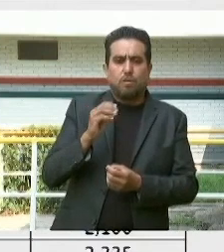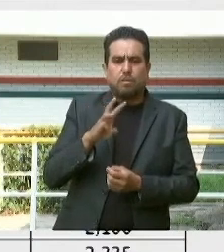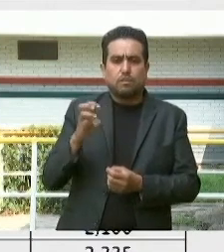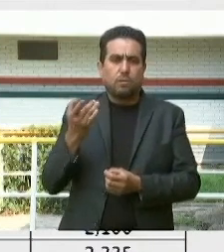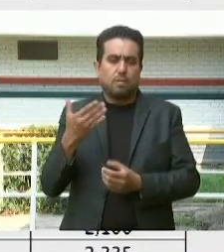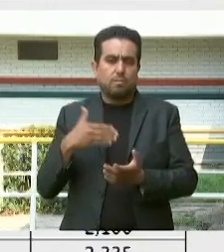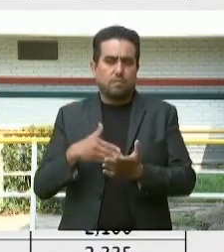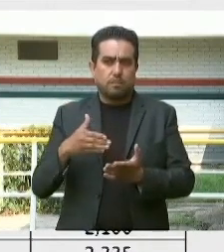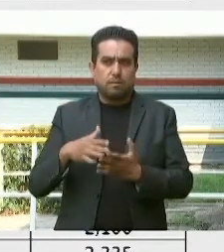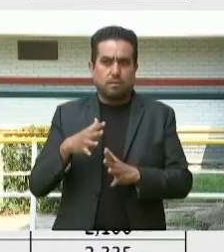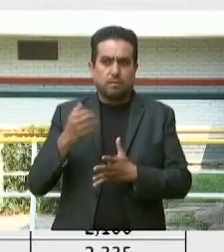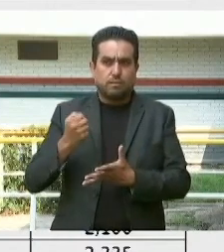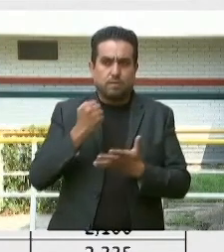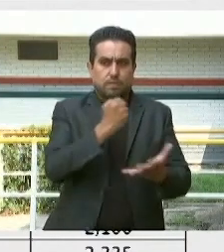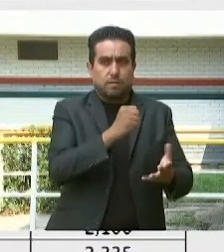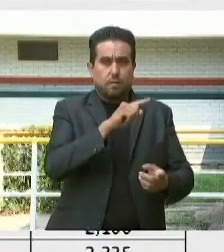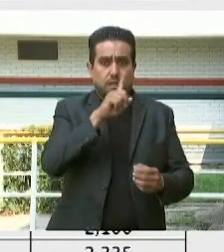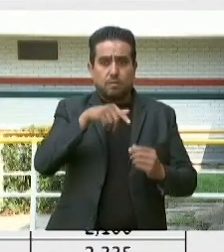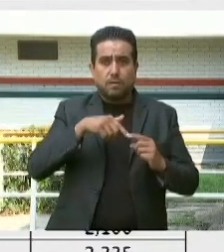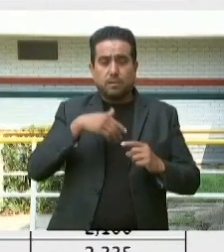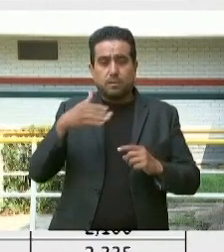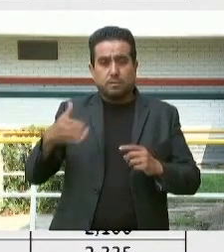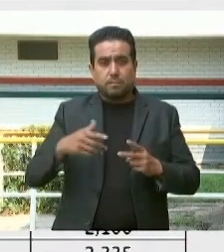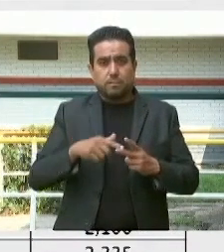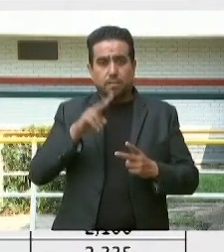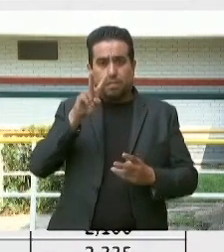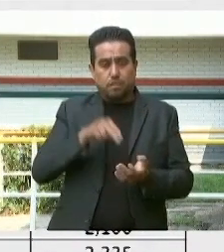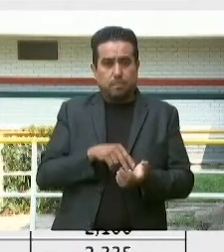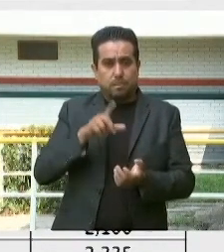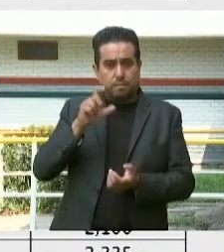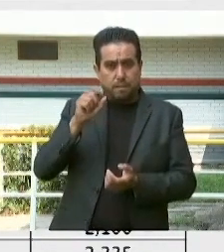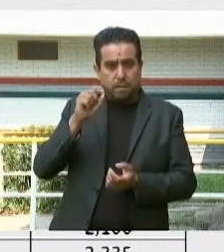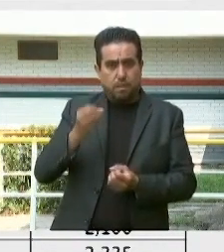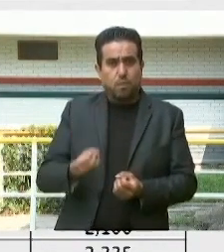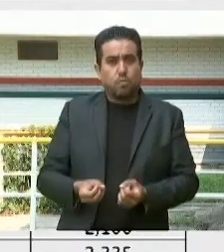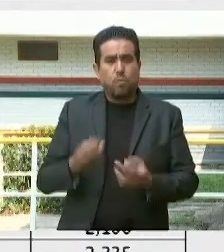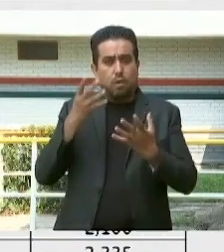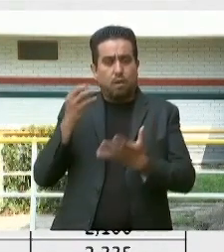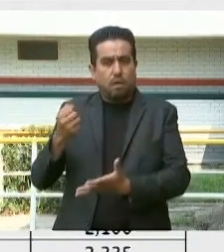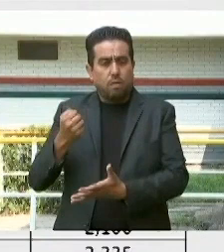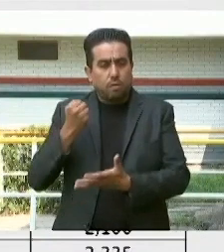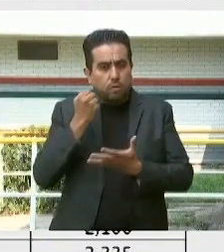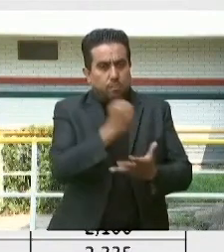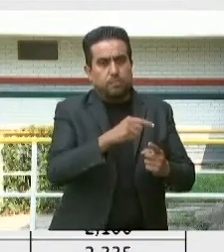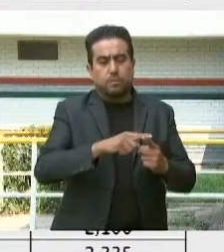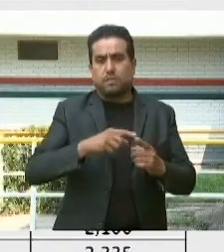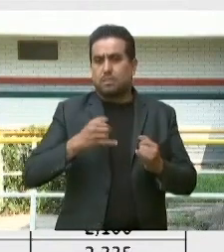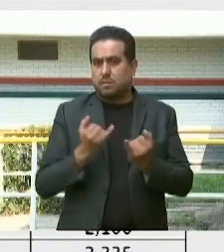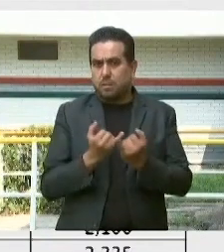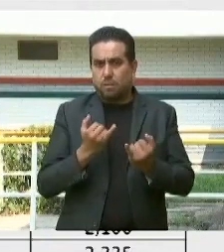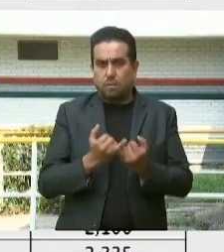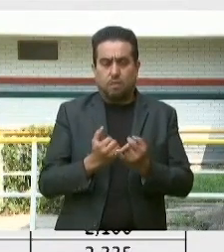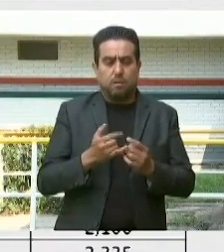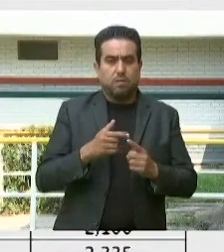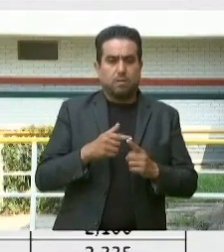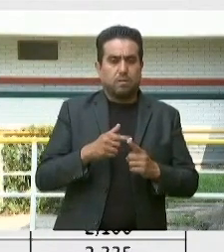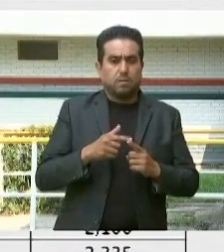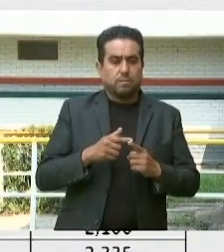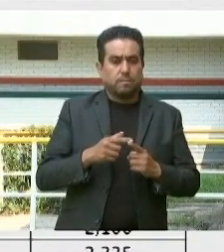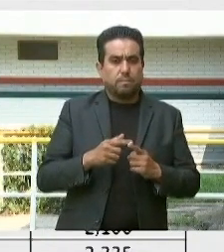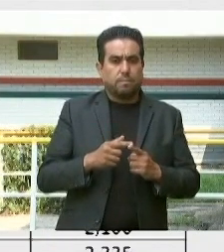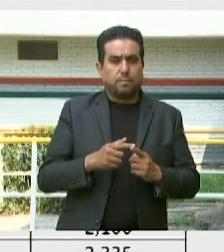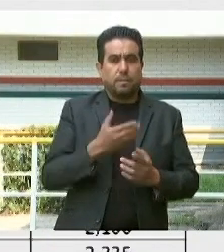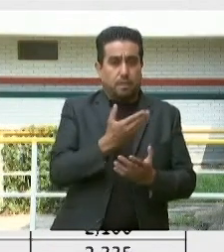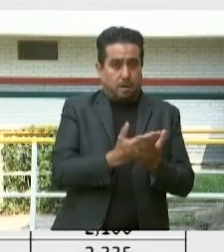y para el presupuesto del 2020 se distribuyó de la misma manera el monto